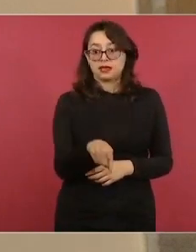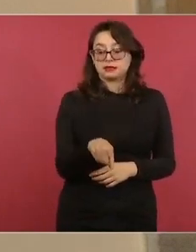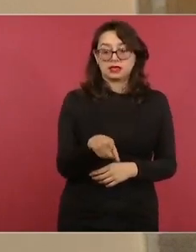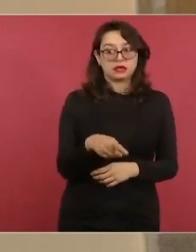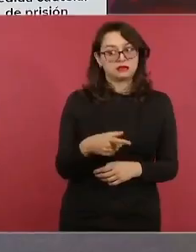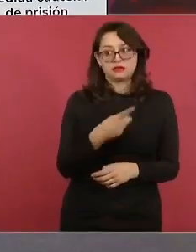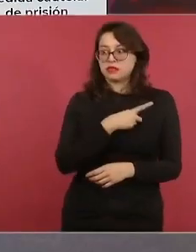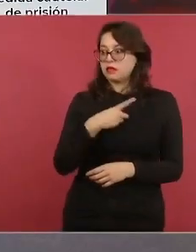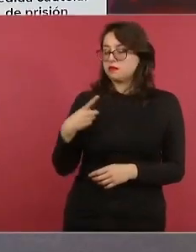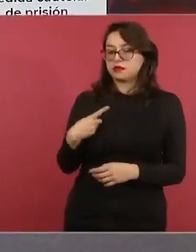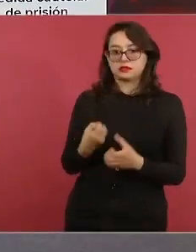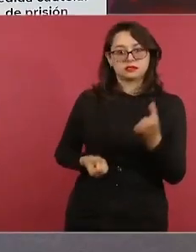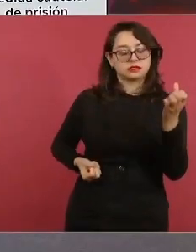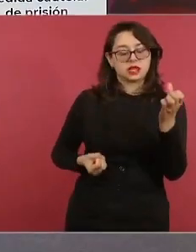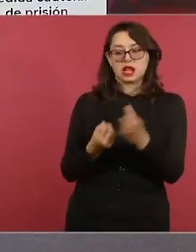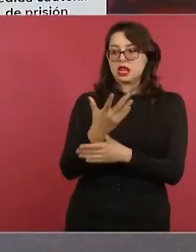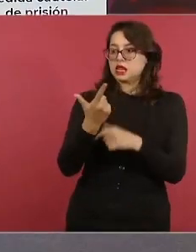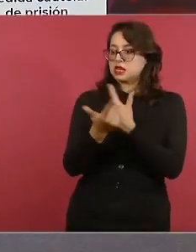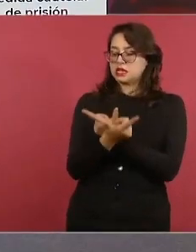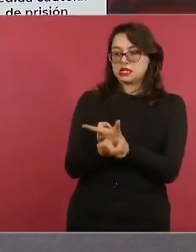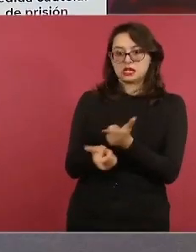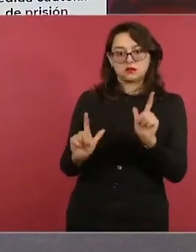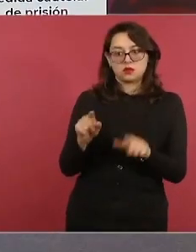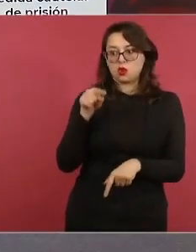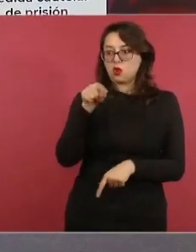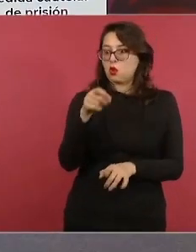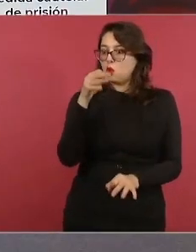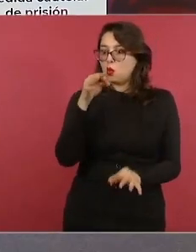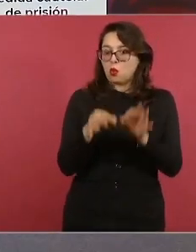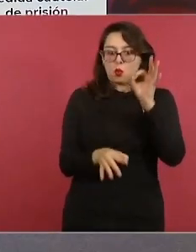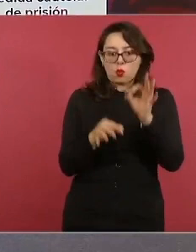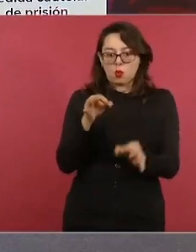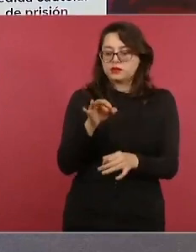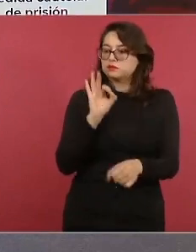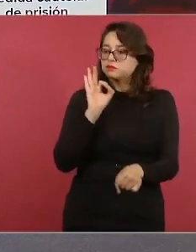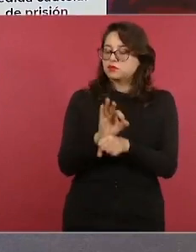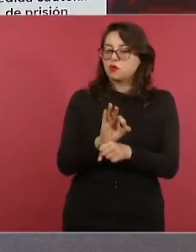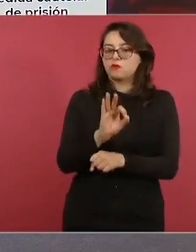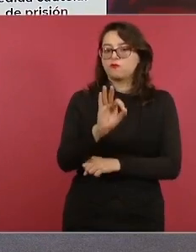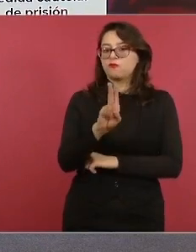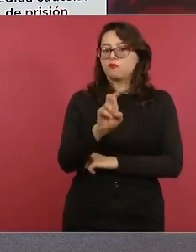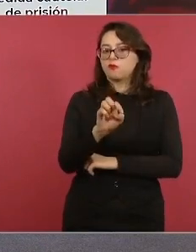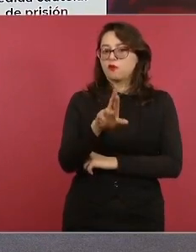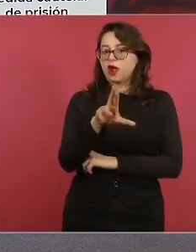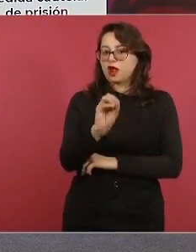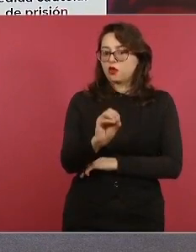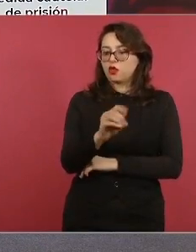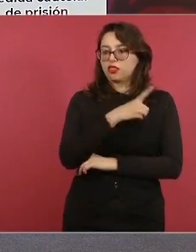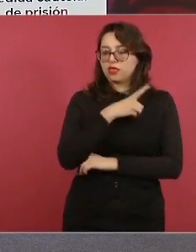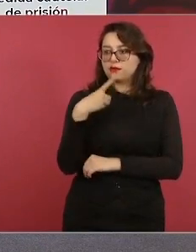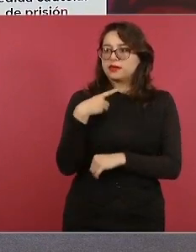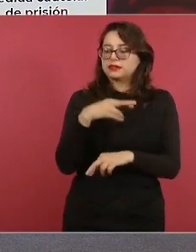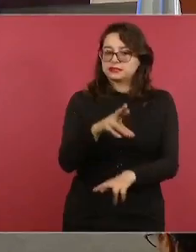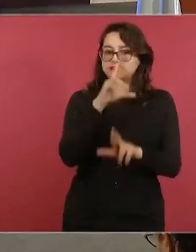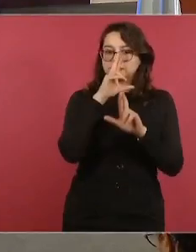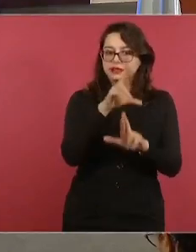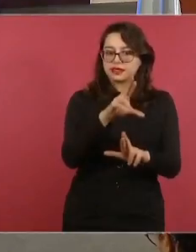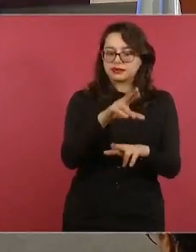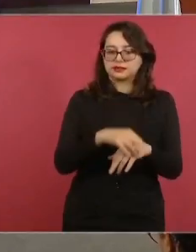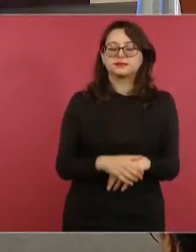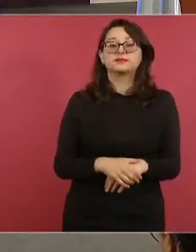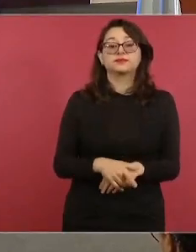Libertad bajo el argumento de no haberse respetado su fuero la segunda orden de aprehensión